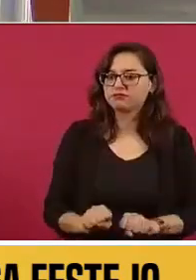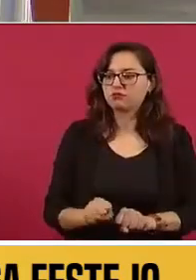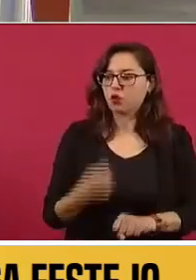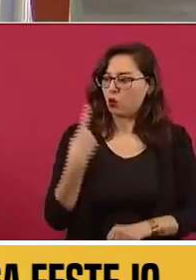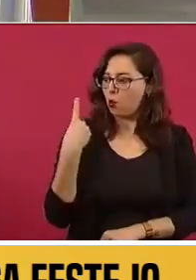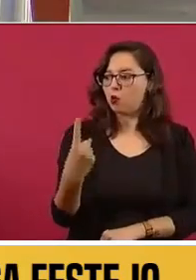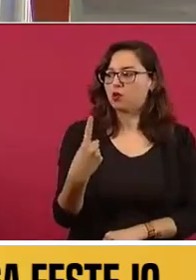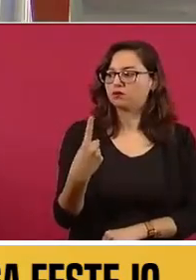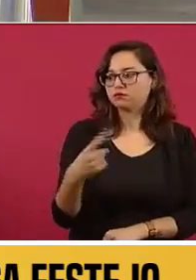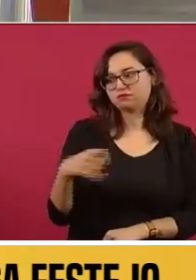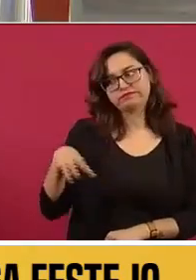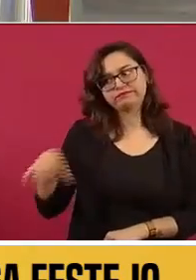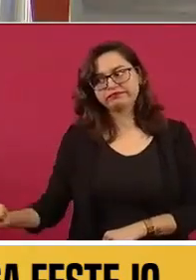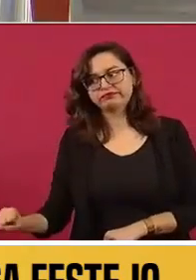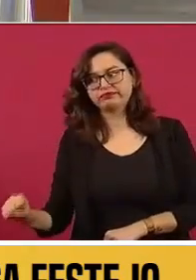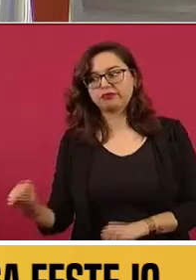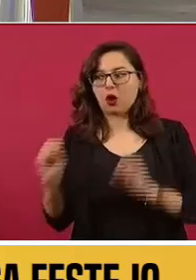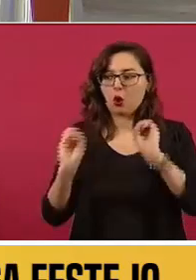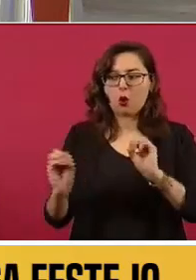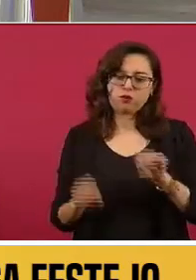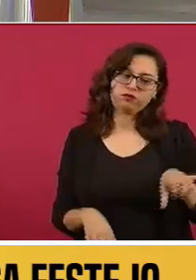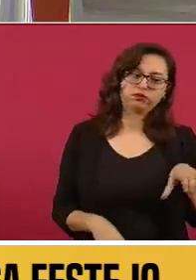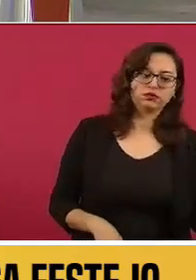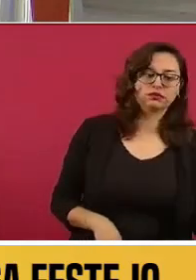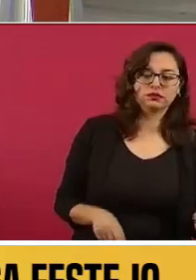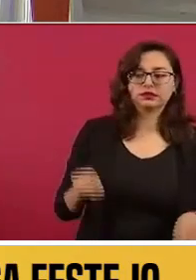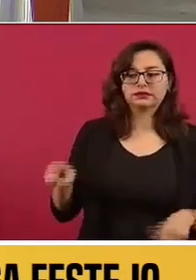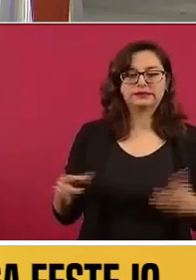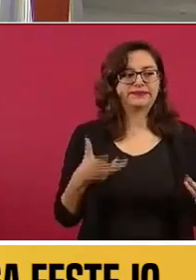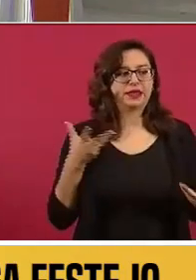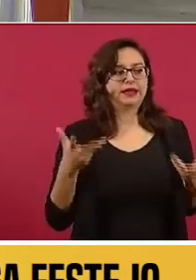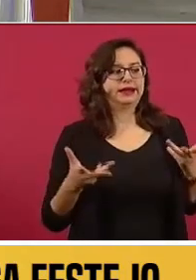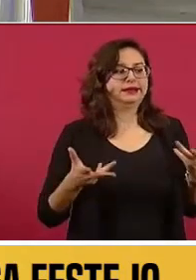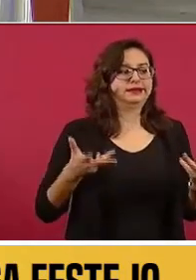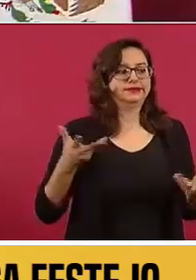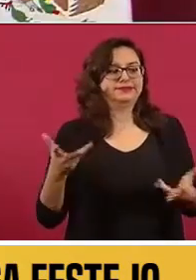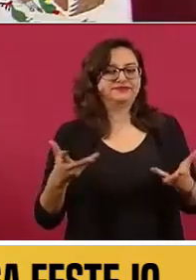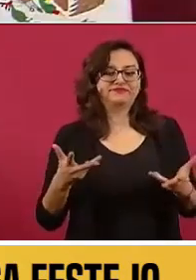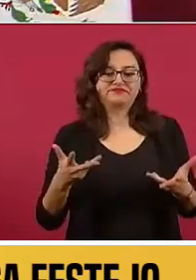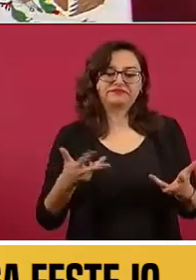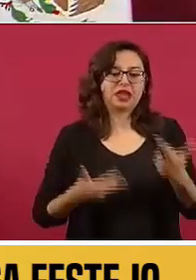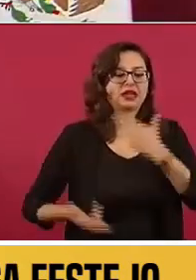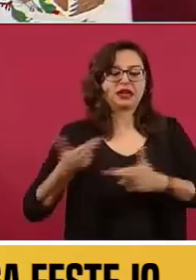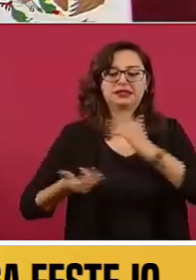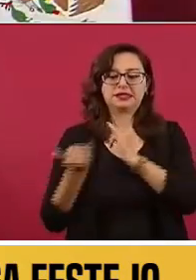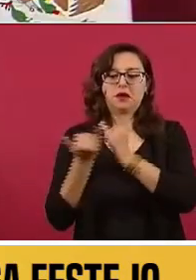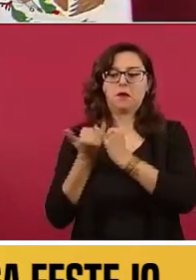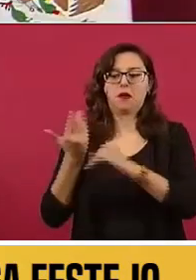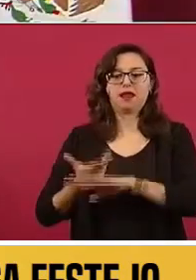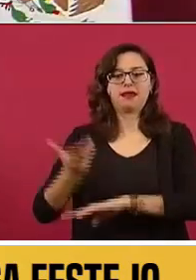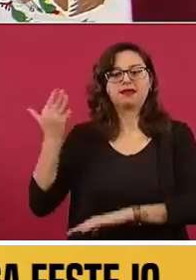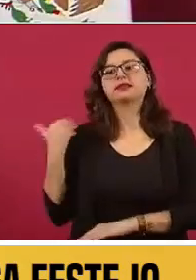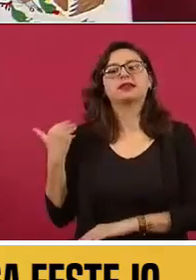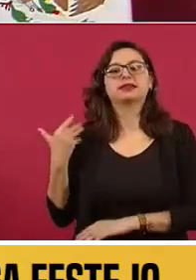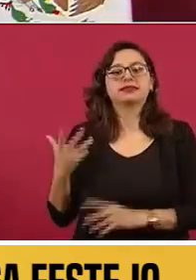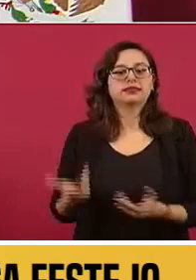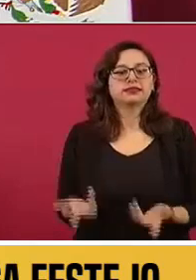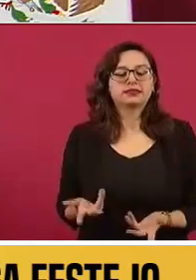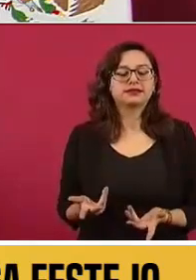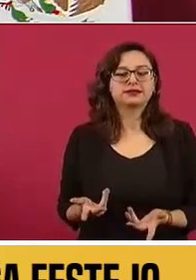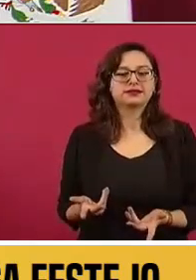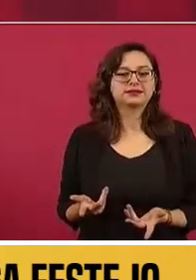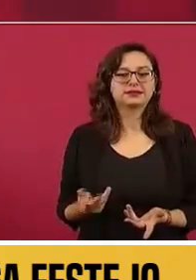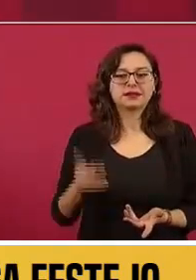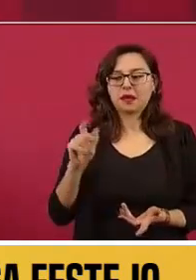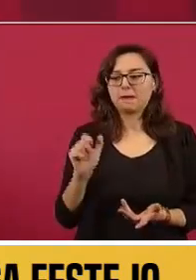involuciona y asume posturas como las de Pedro